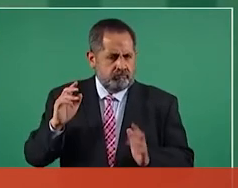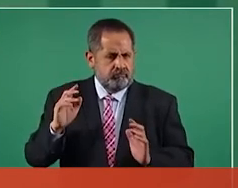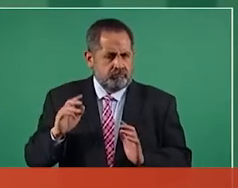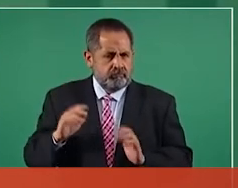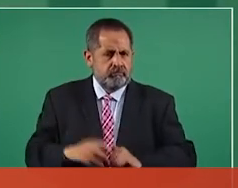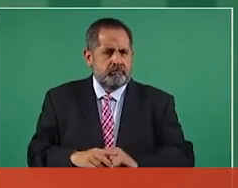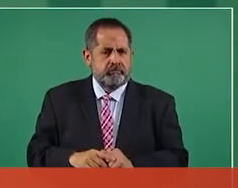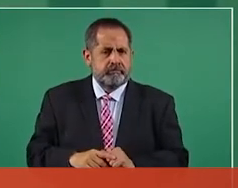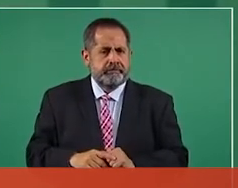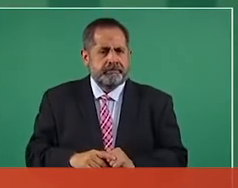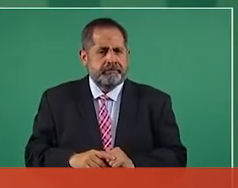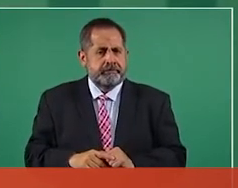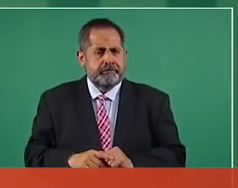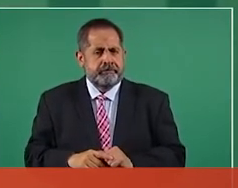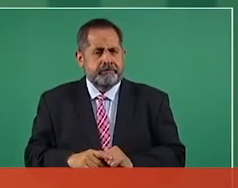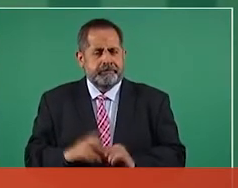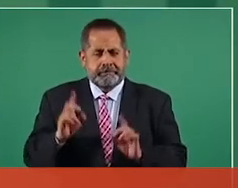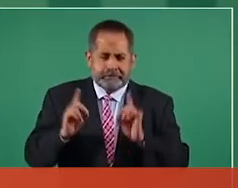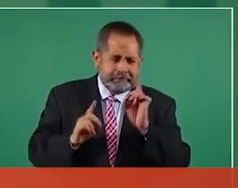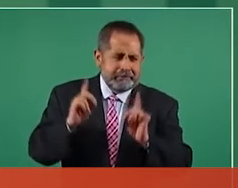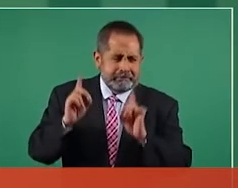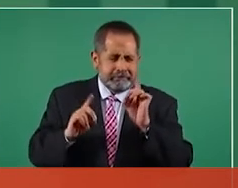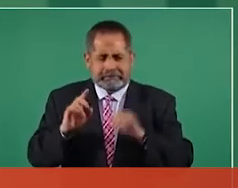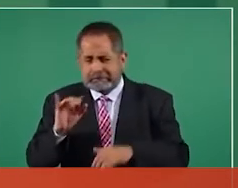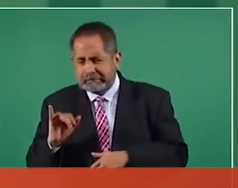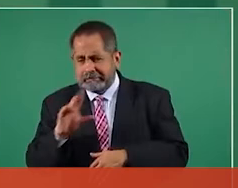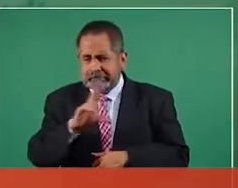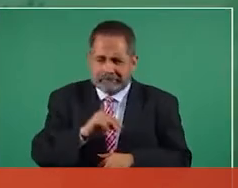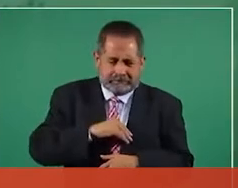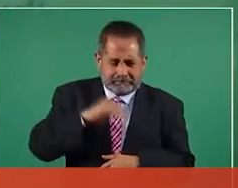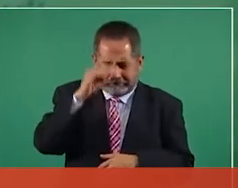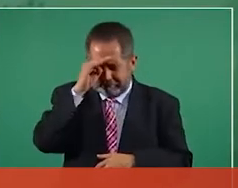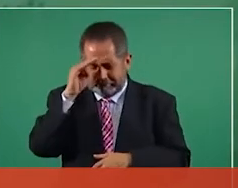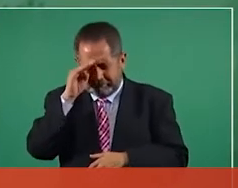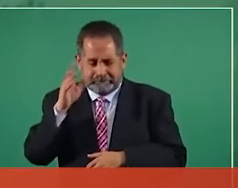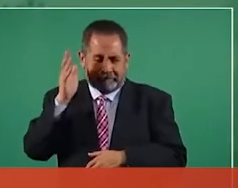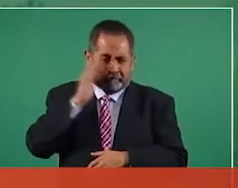que lo estuvo pensando y que todavía no se vacuna,